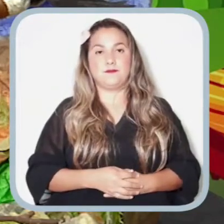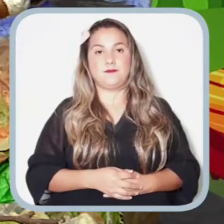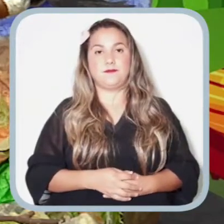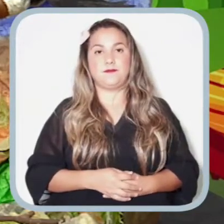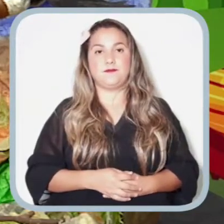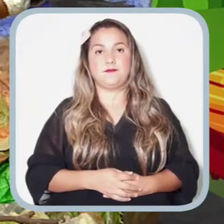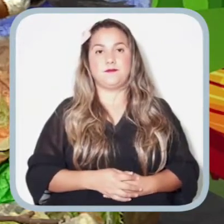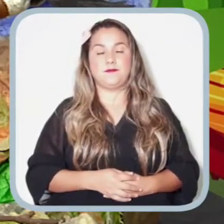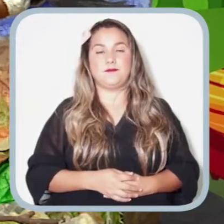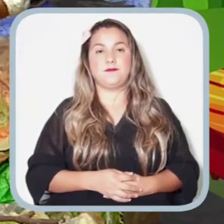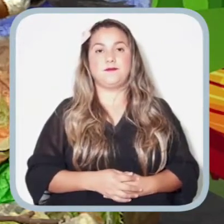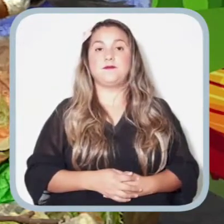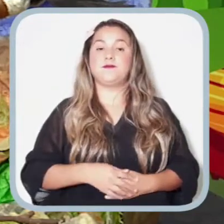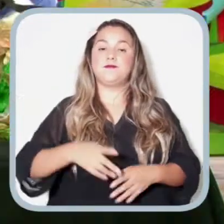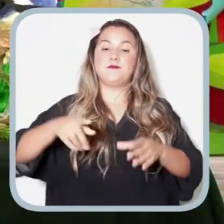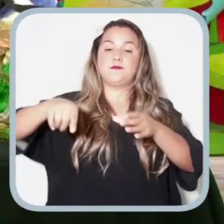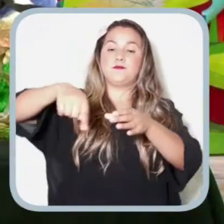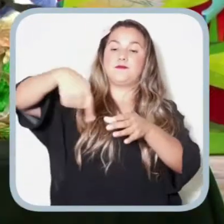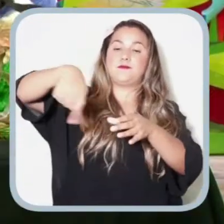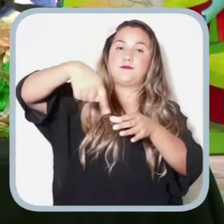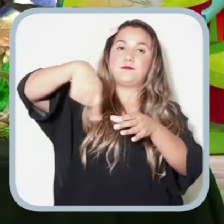la hago bien mi pincel